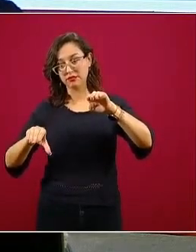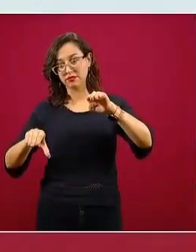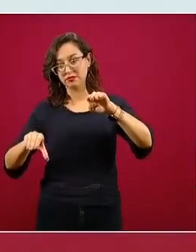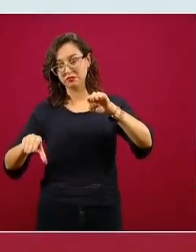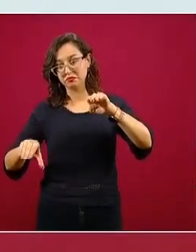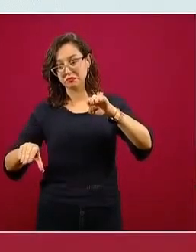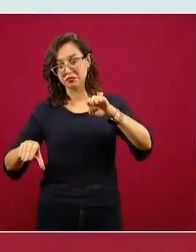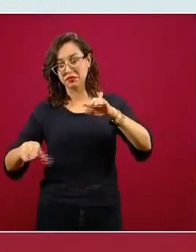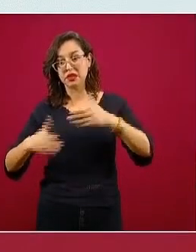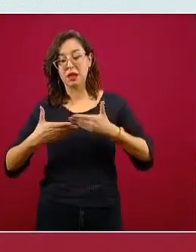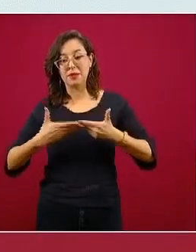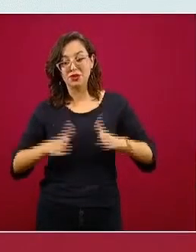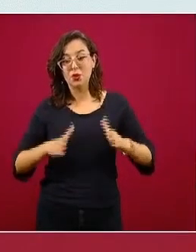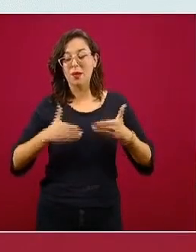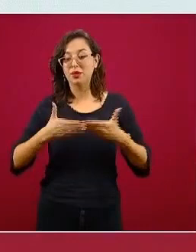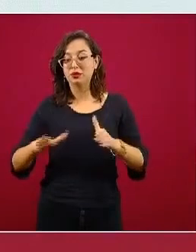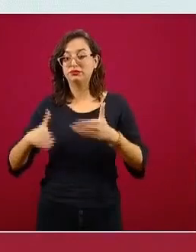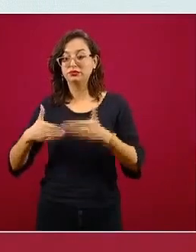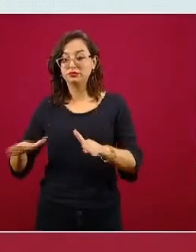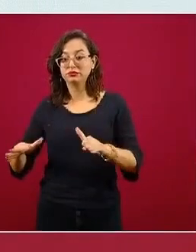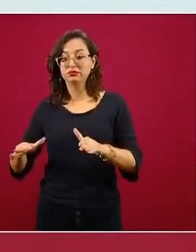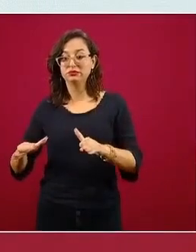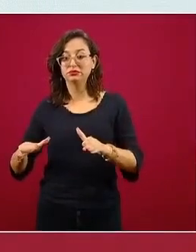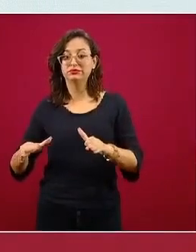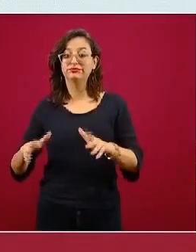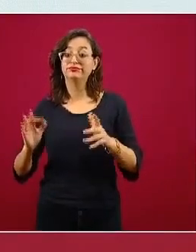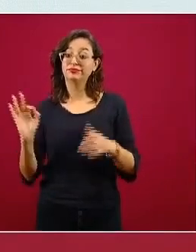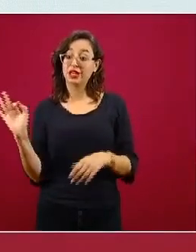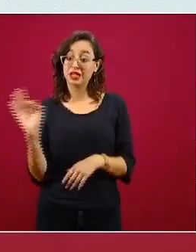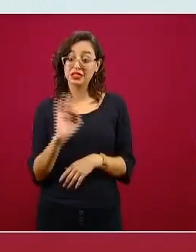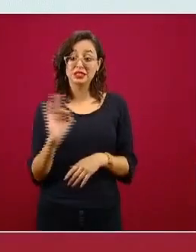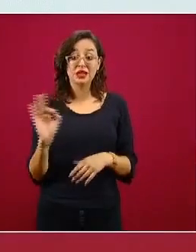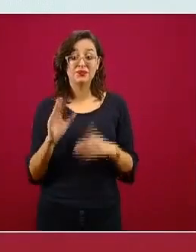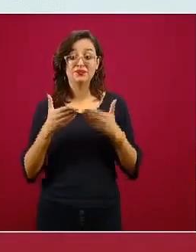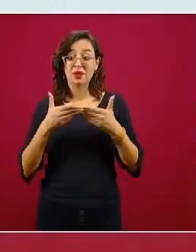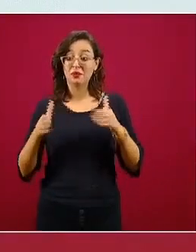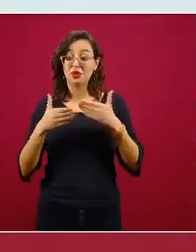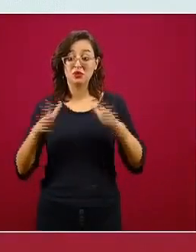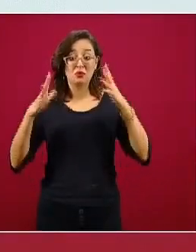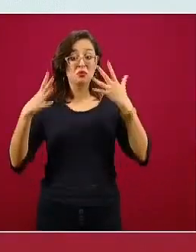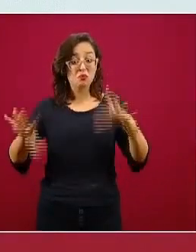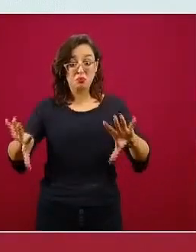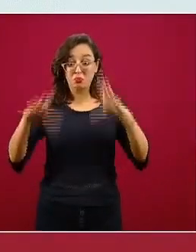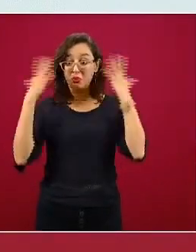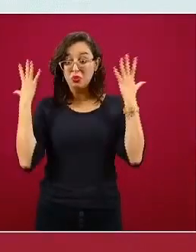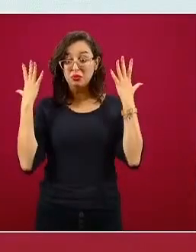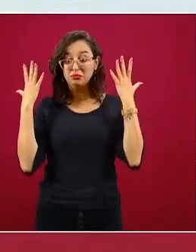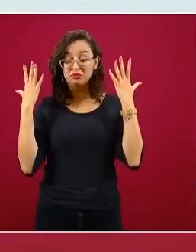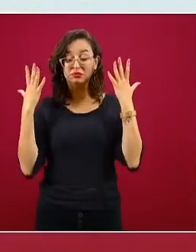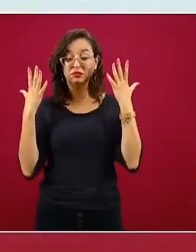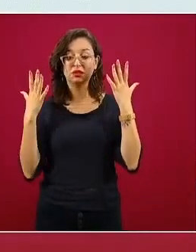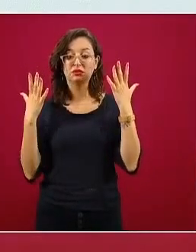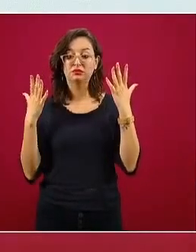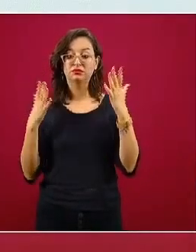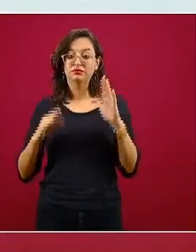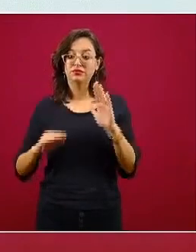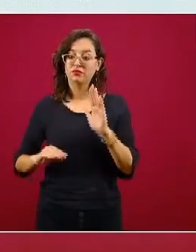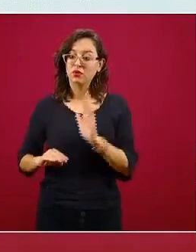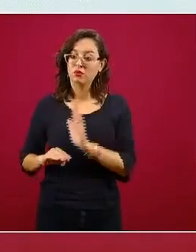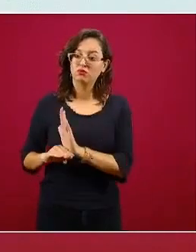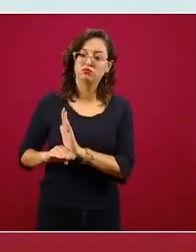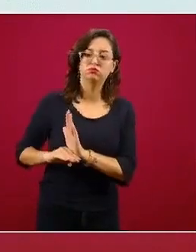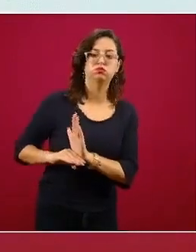empezó la apertura y muy probablemente la apertura está siendo demasiado rápida. Ahorita vamos a ver el informe de